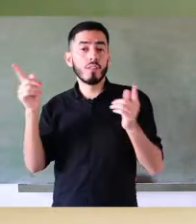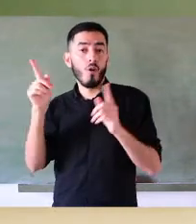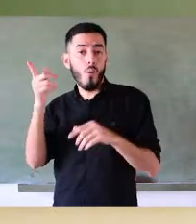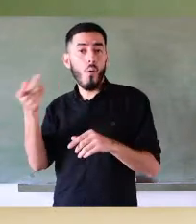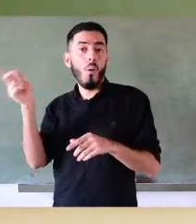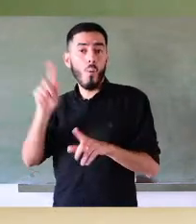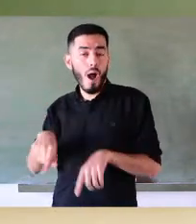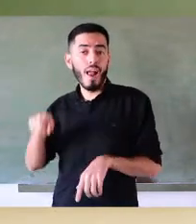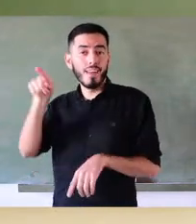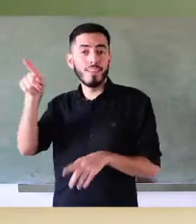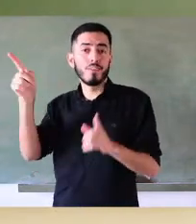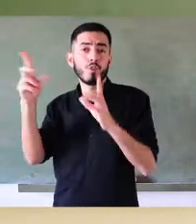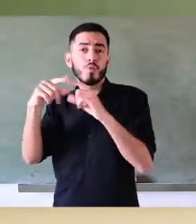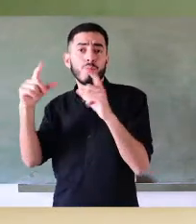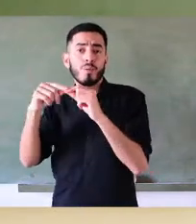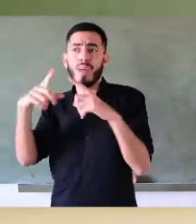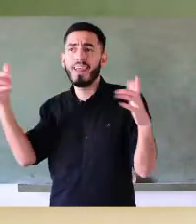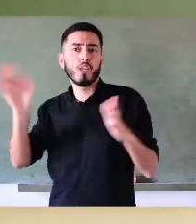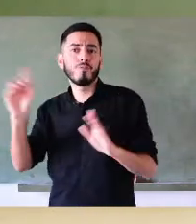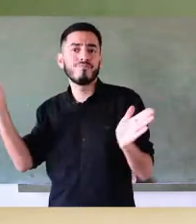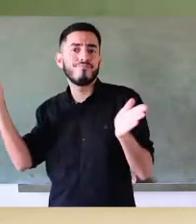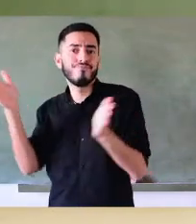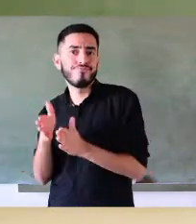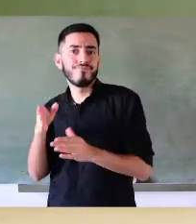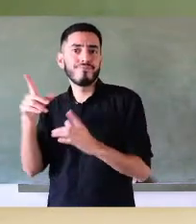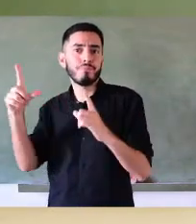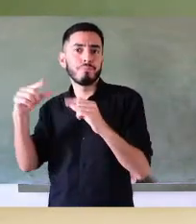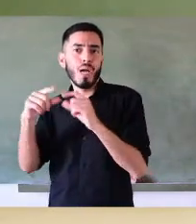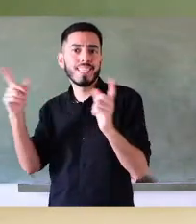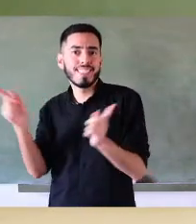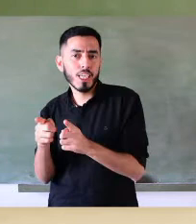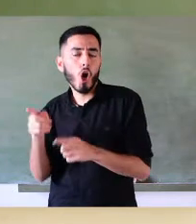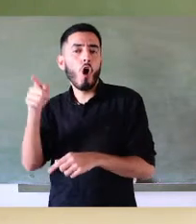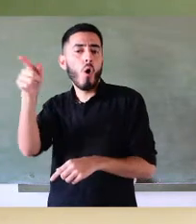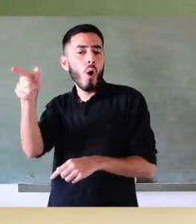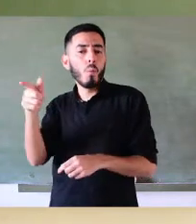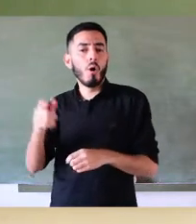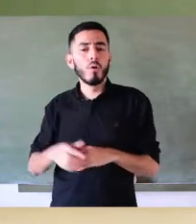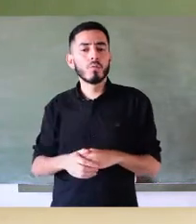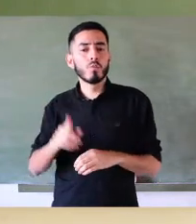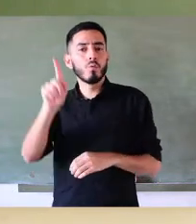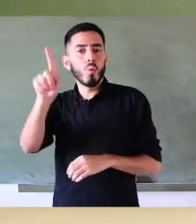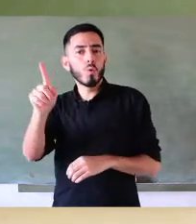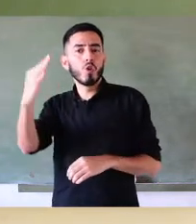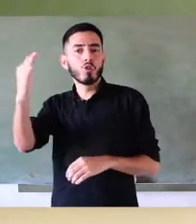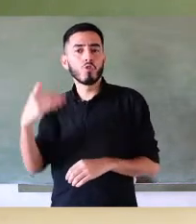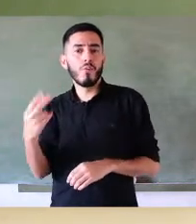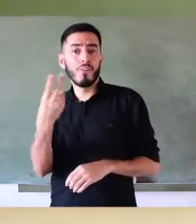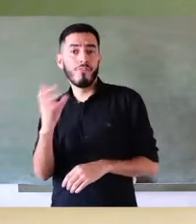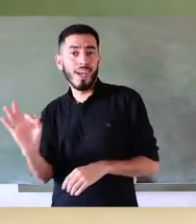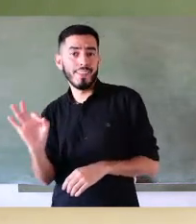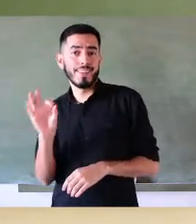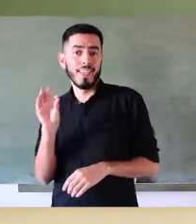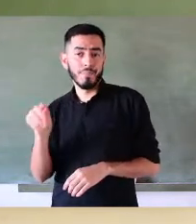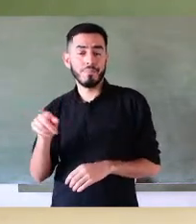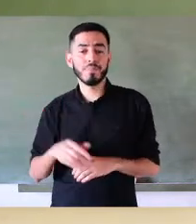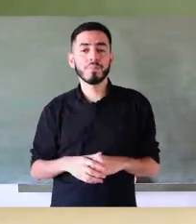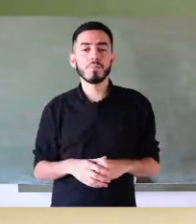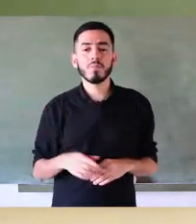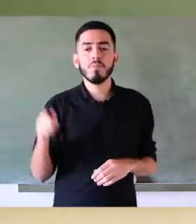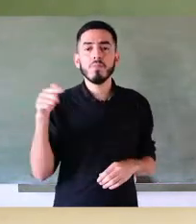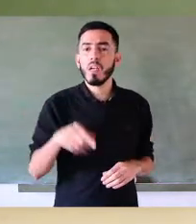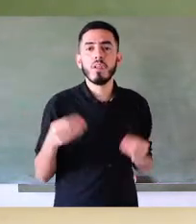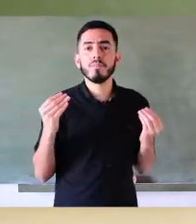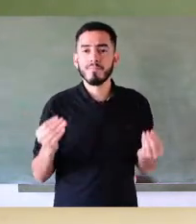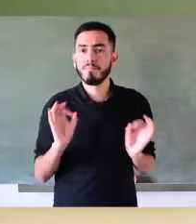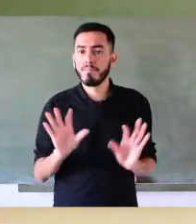simplifico, dividiendo por 5 en ambos miembros, por lo tanto, me queda 1 sobre 20. Ahora